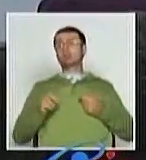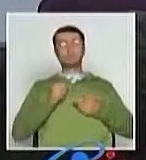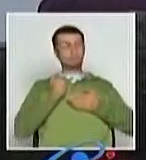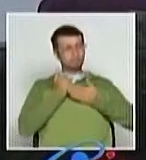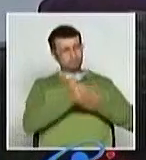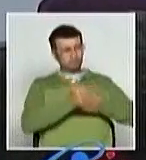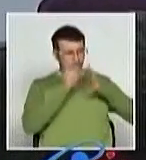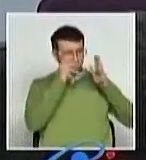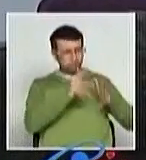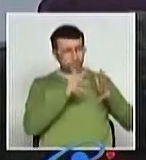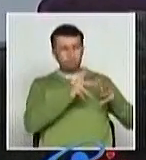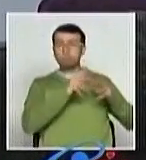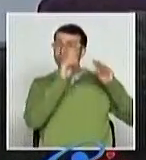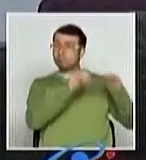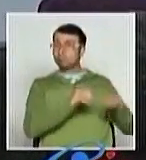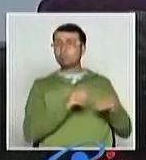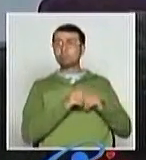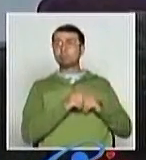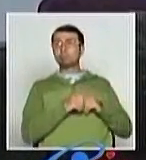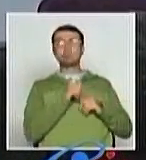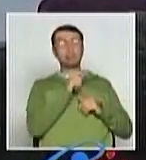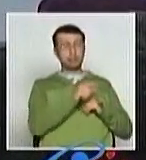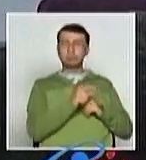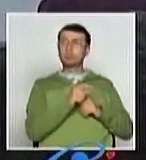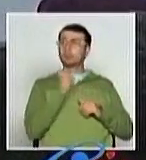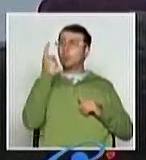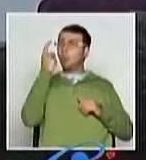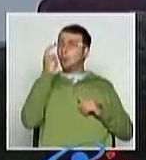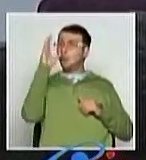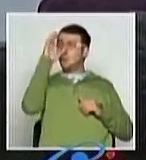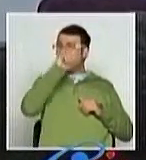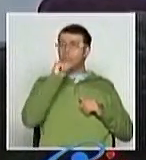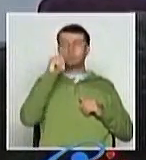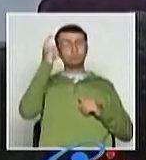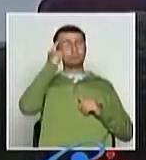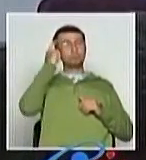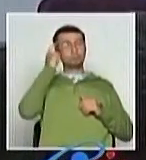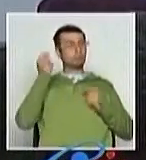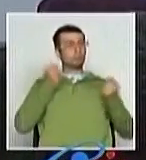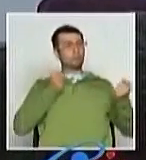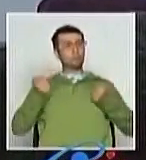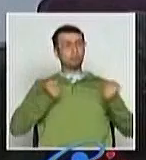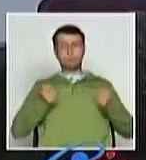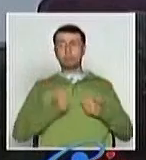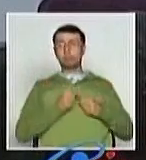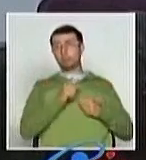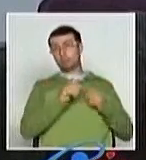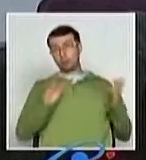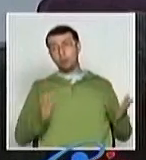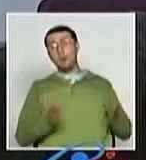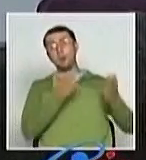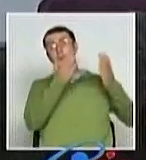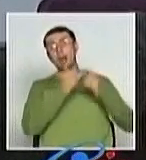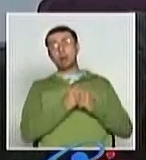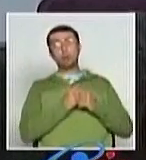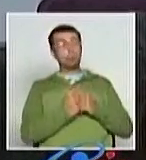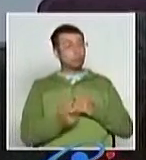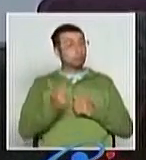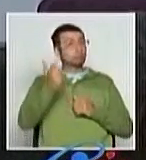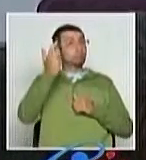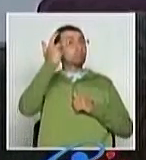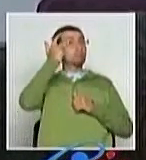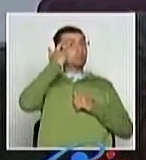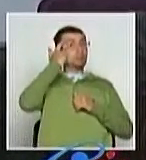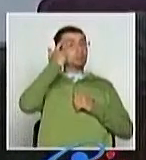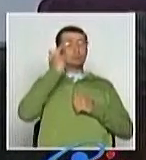y negativas y comience a darle lógica a los pensamientos por eso llama cognitivo conductual como pienso